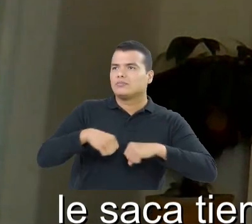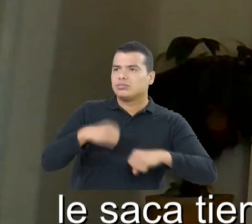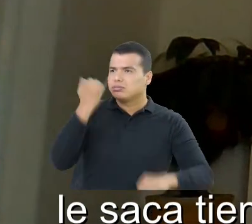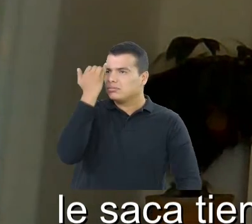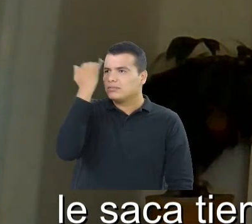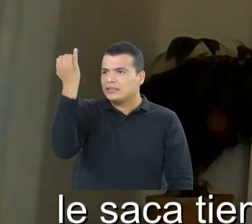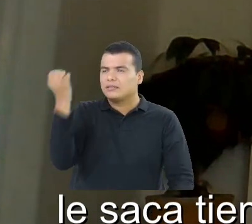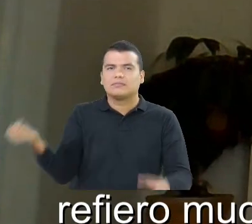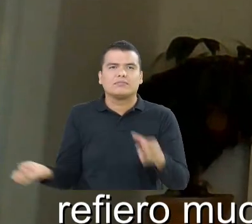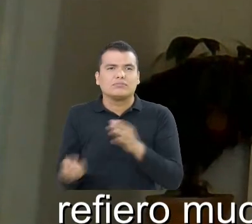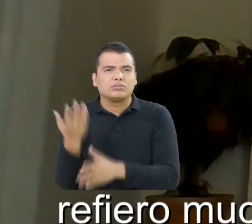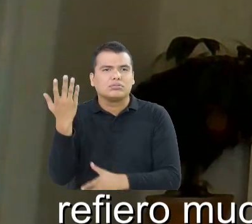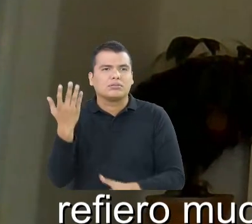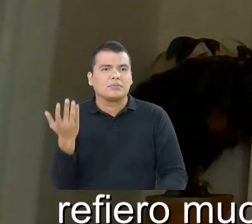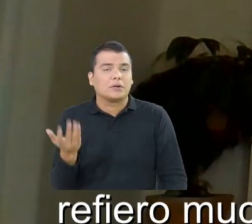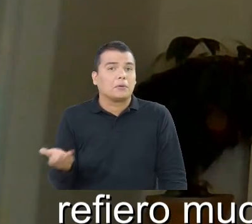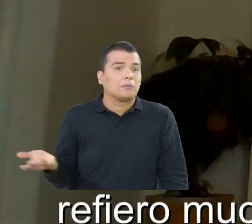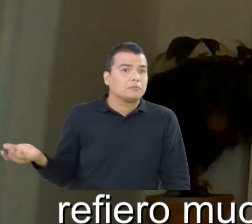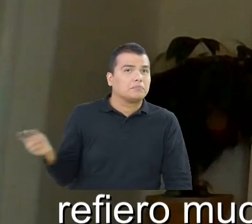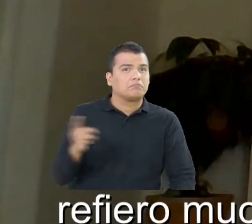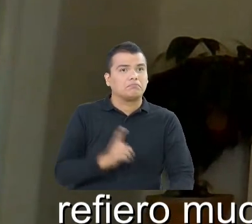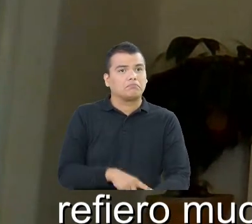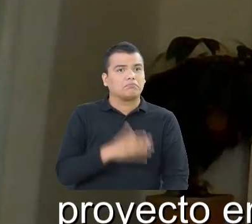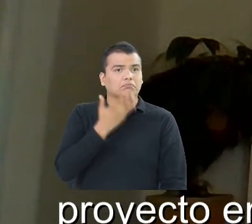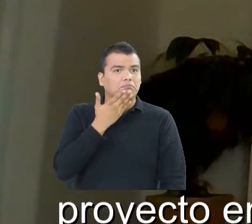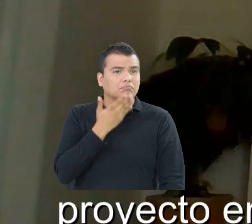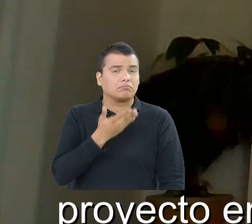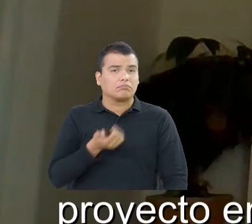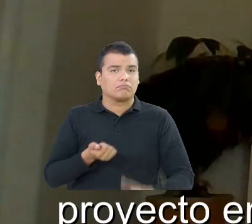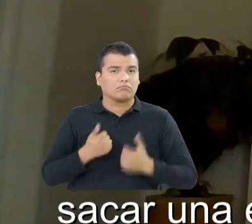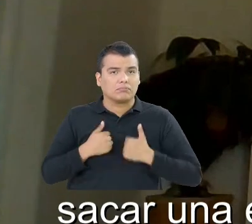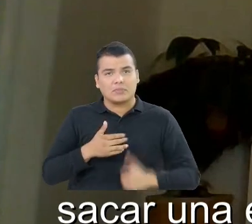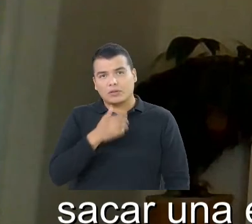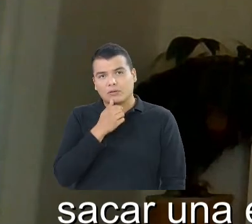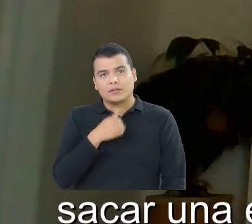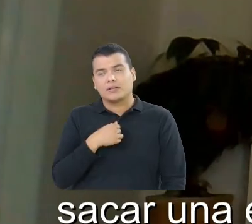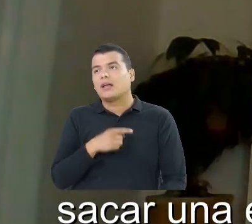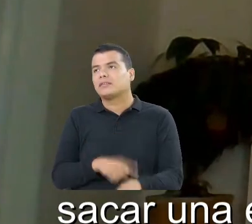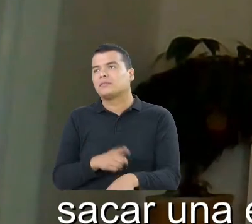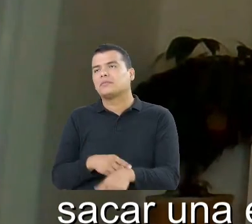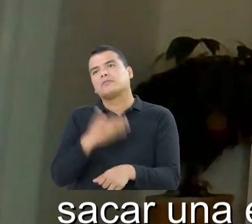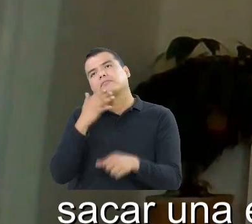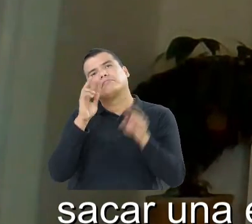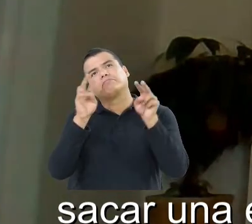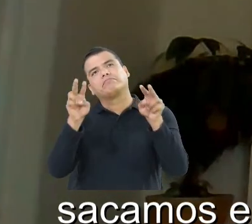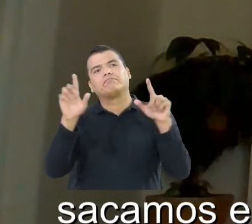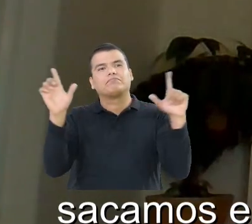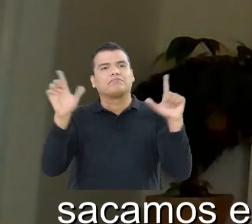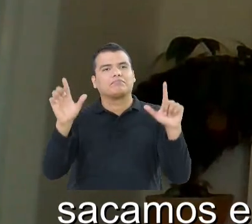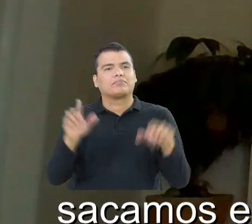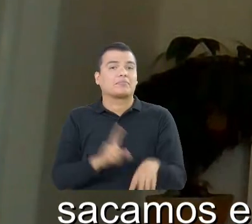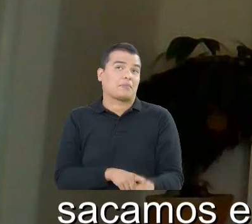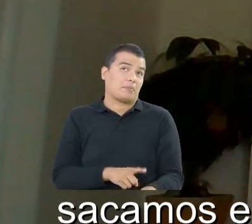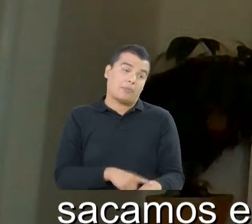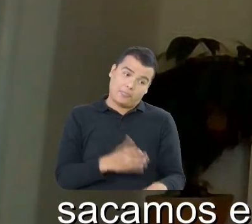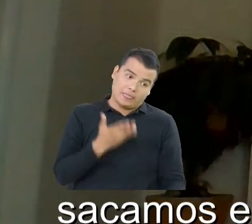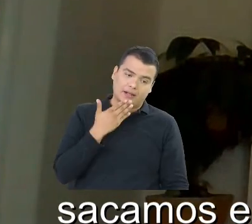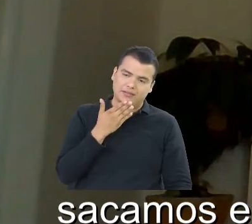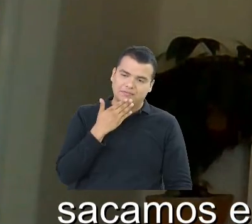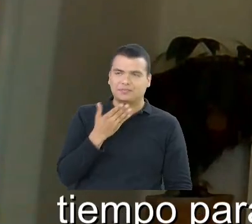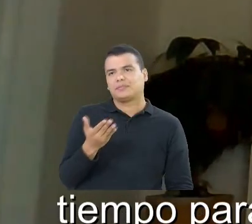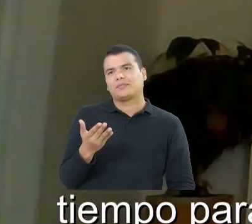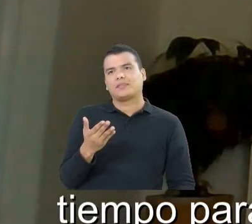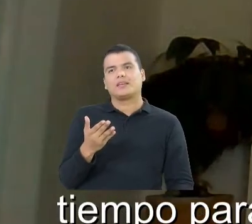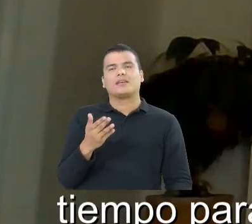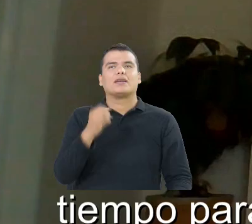una empresa adelante, pero nunca le sacamos el tiempo. Siempre hay tiempo para Netflix, siempre hay tiempo para tomarnos una cervecita, siempre hay tiempo